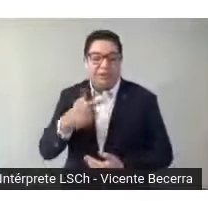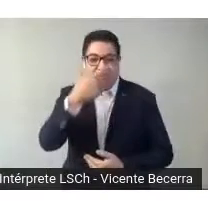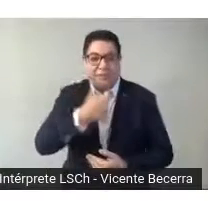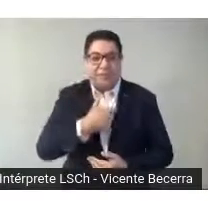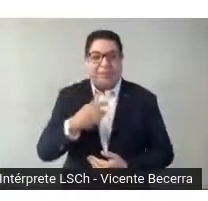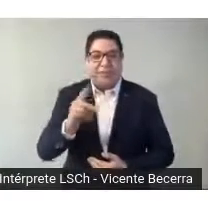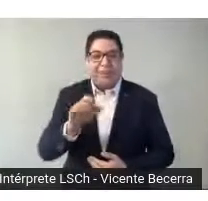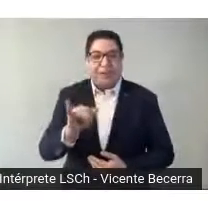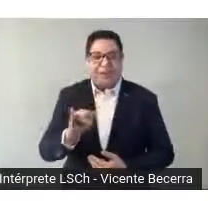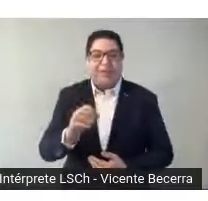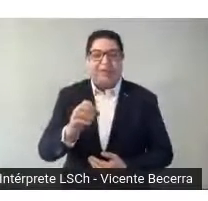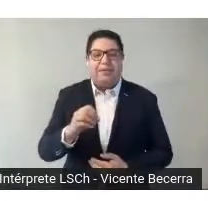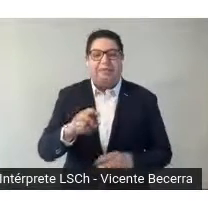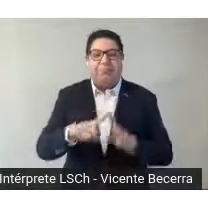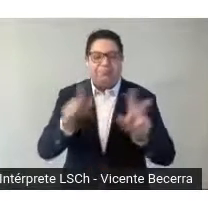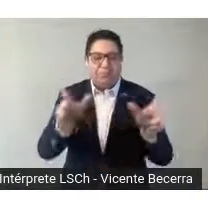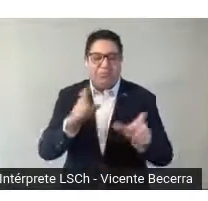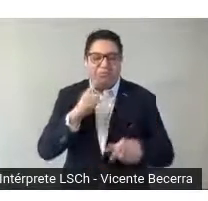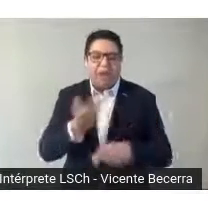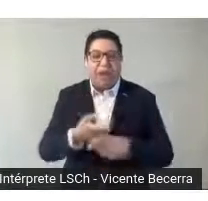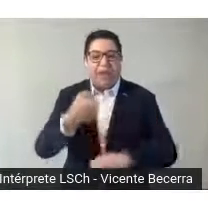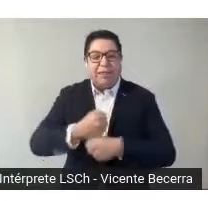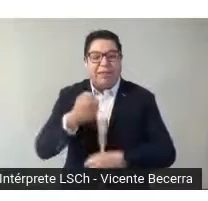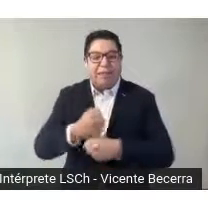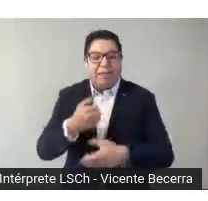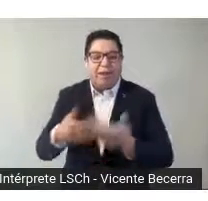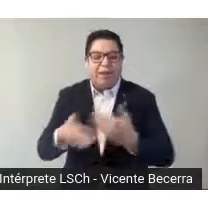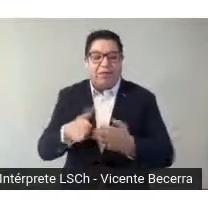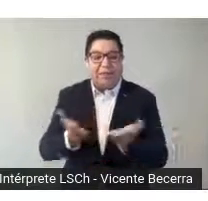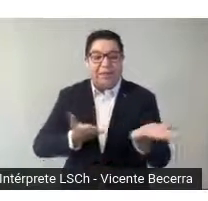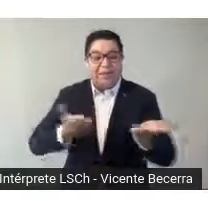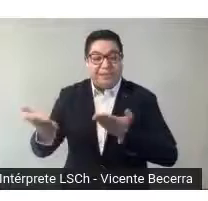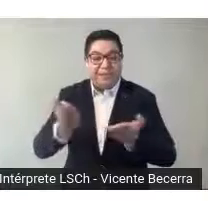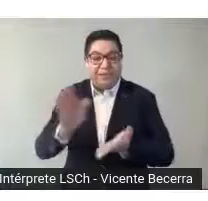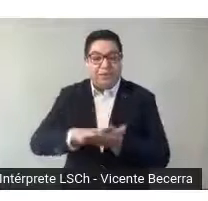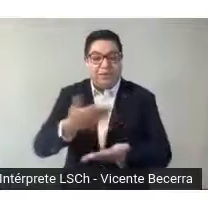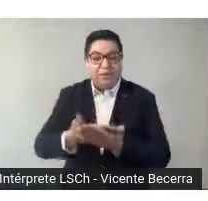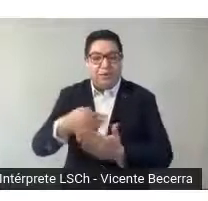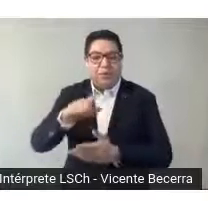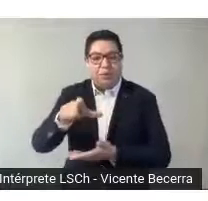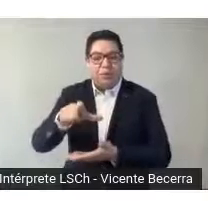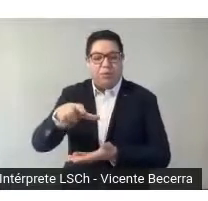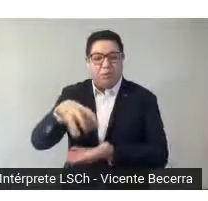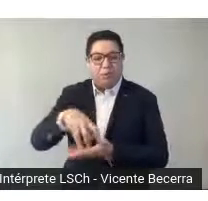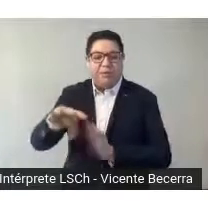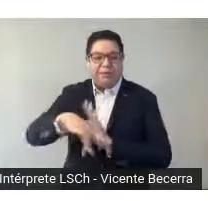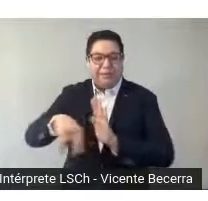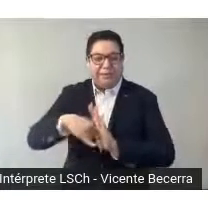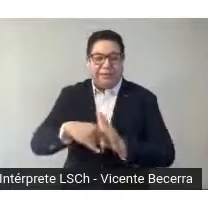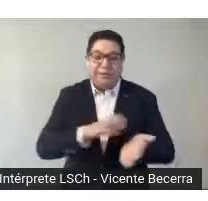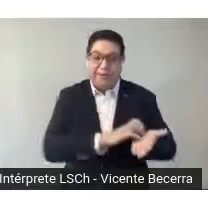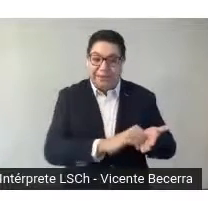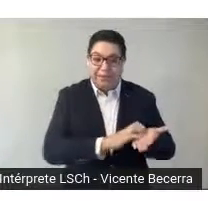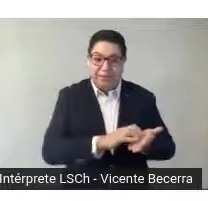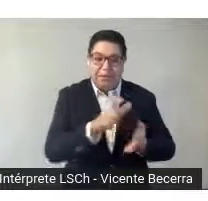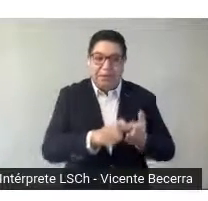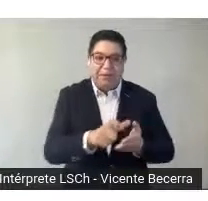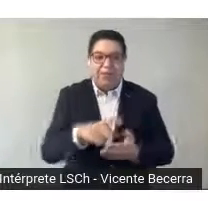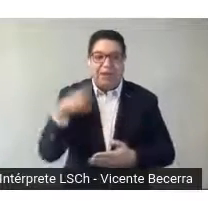Yurach, soy un profesional sanitario, trabajo en la Dirección de Servicios de Salud Chiloé. Soy Daniel, de la Tesorería General de la